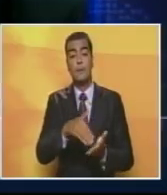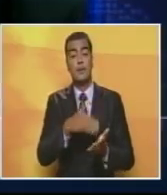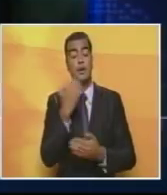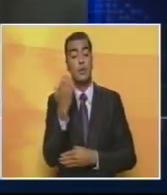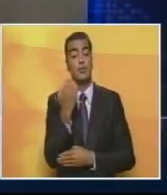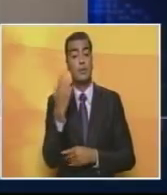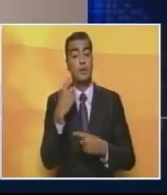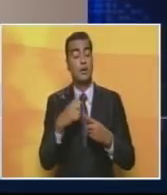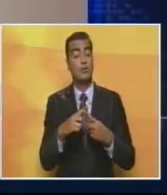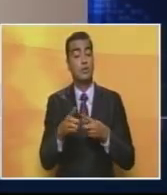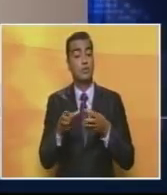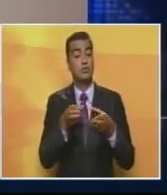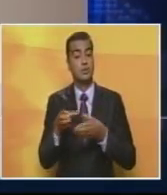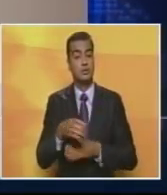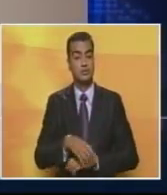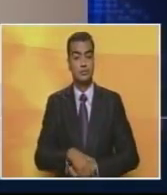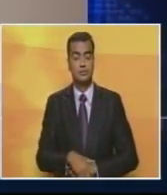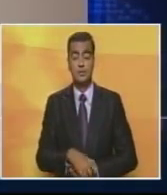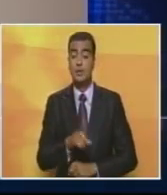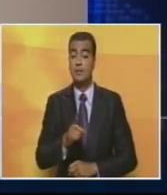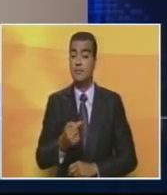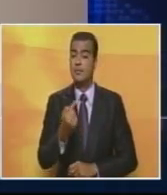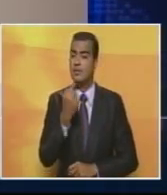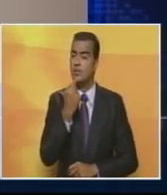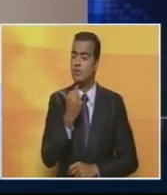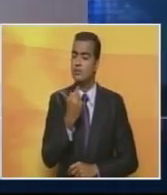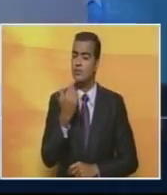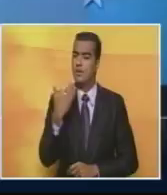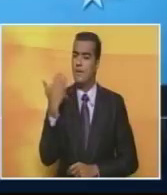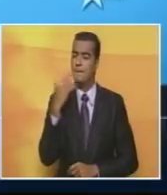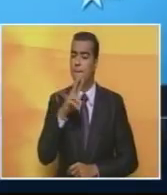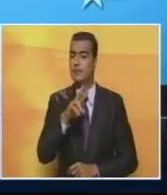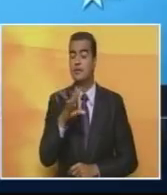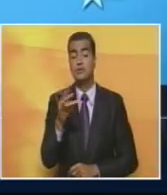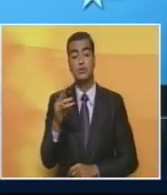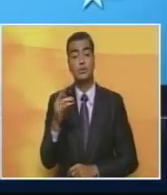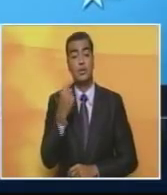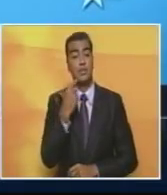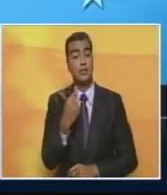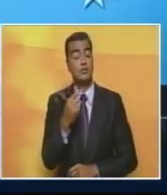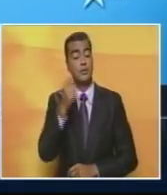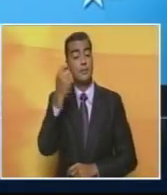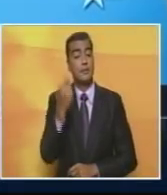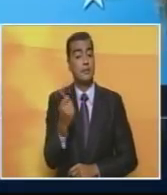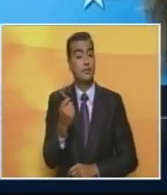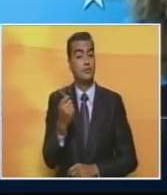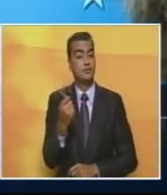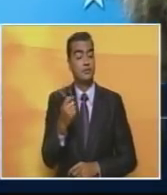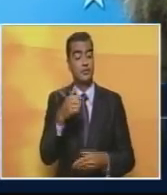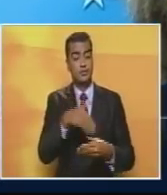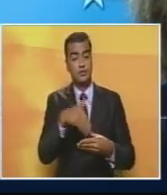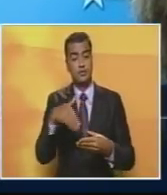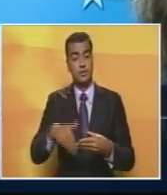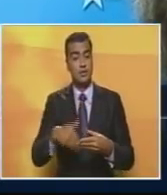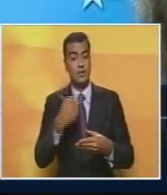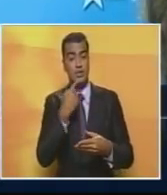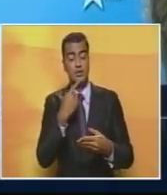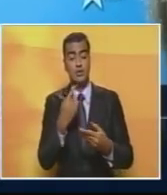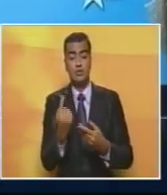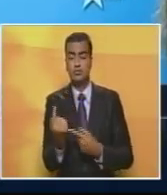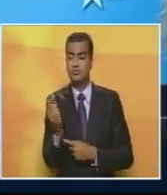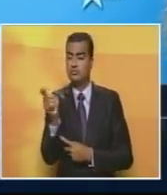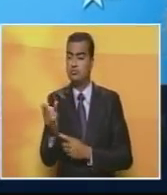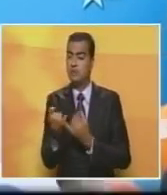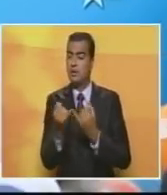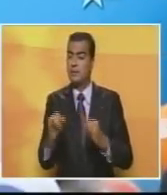otro exconsejero, Santi Vila, quien dimitió el pasado 26 de octubre en la víspera de que el Parlamento catalán votase una declaración